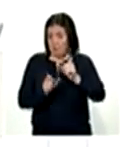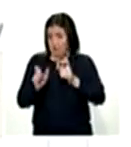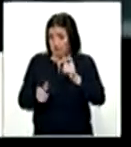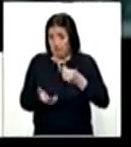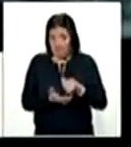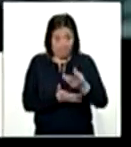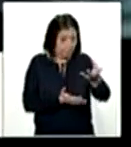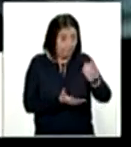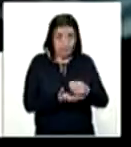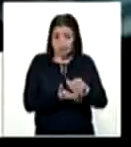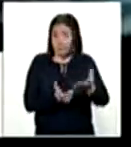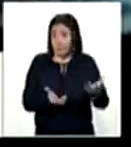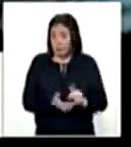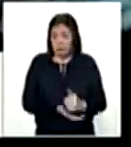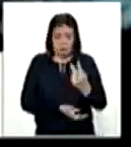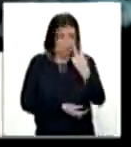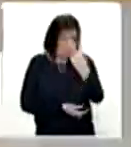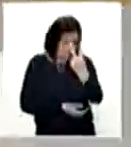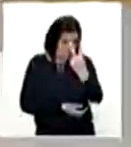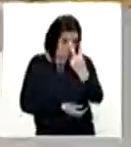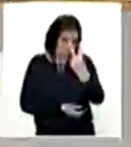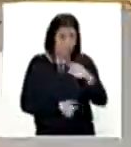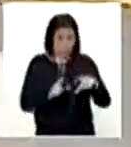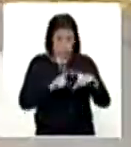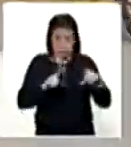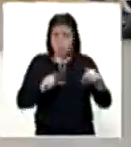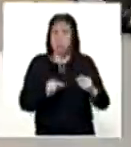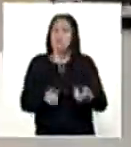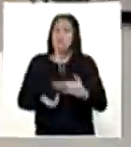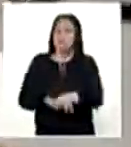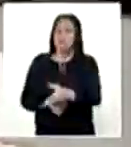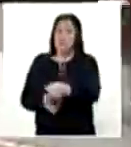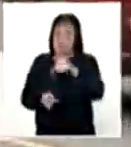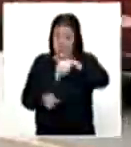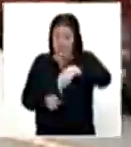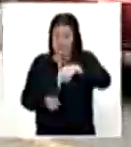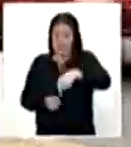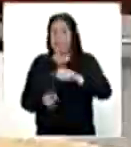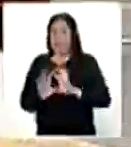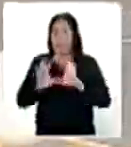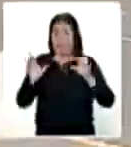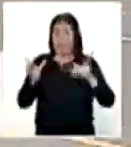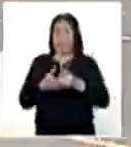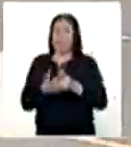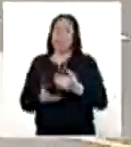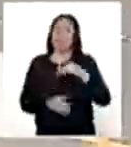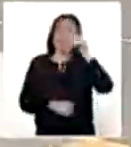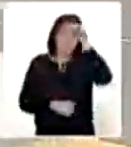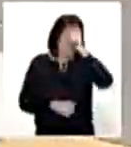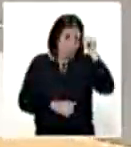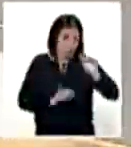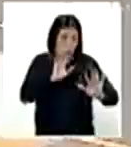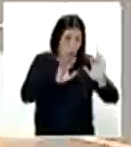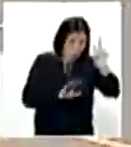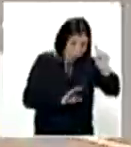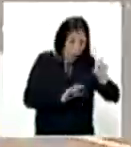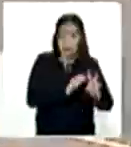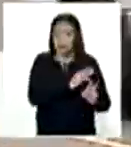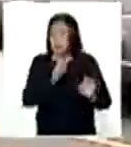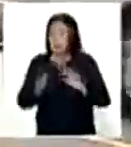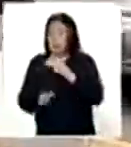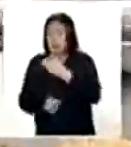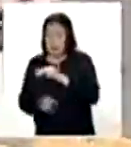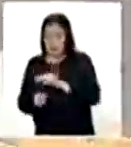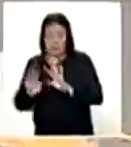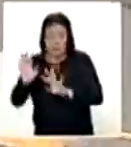comprar obligatoriamente 2 entradas. El recojo de entradas será aquí en el Estadio Nacional desde el domingo 12 hasta el martes 14.